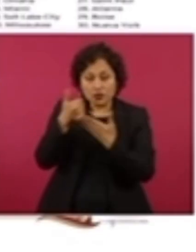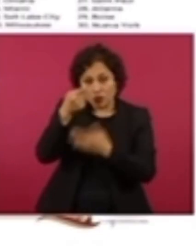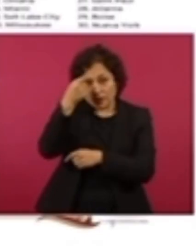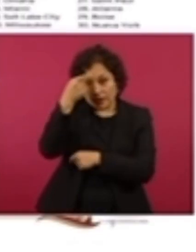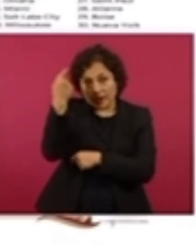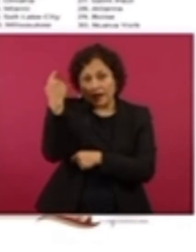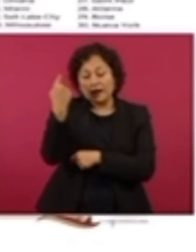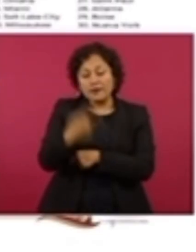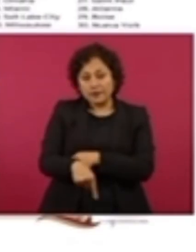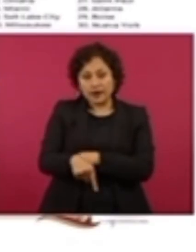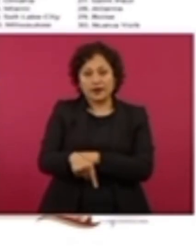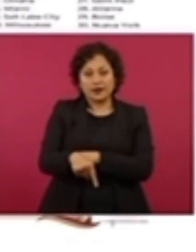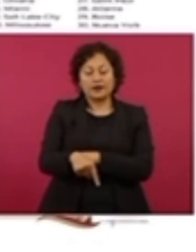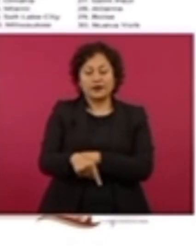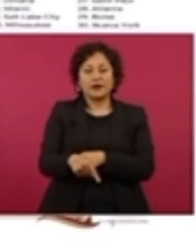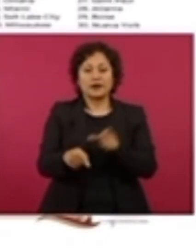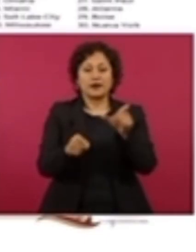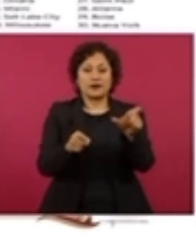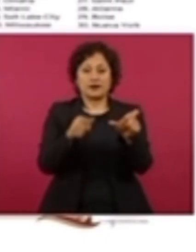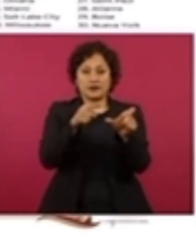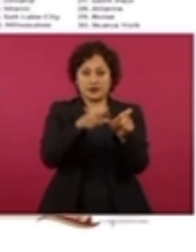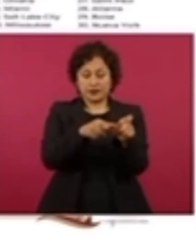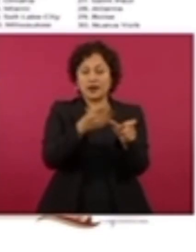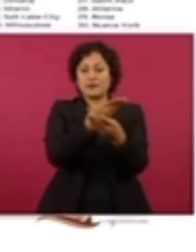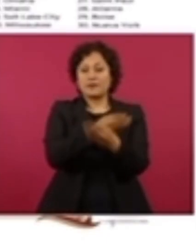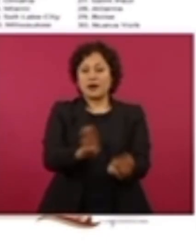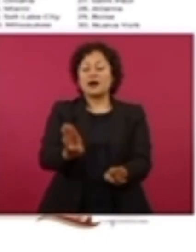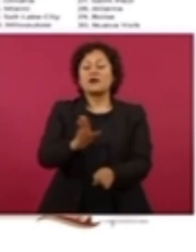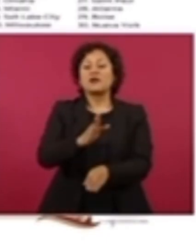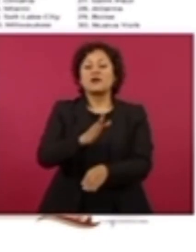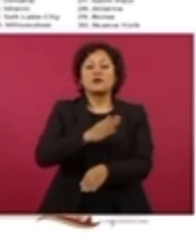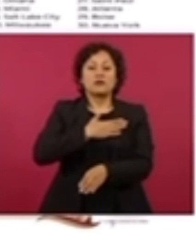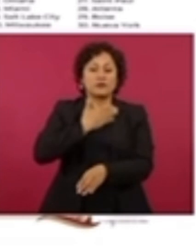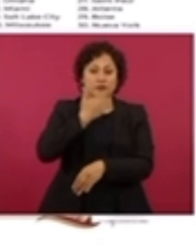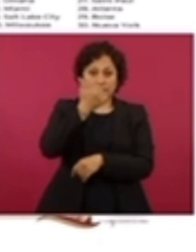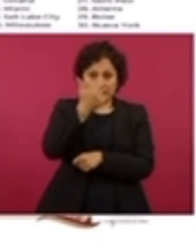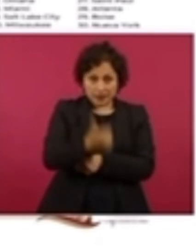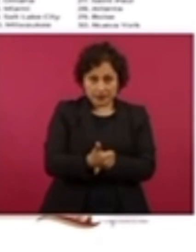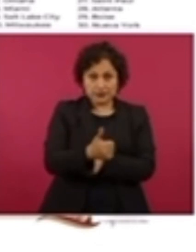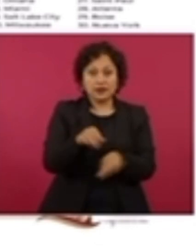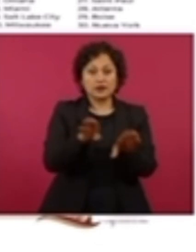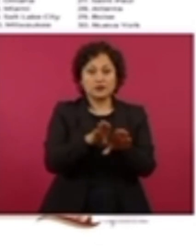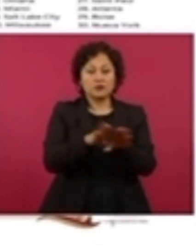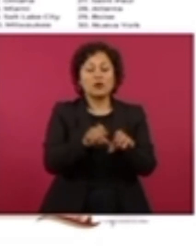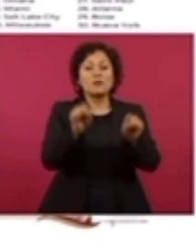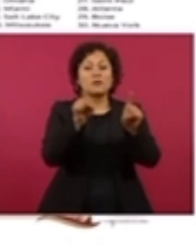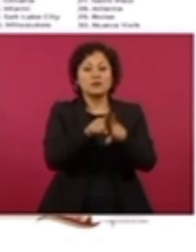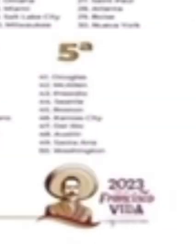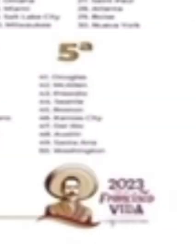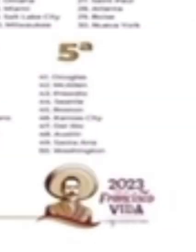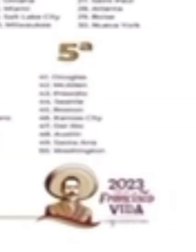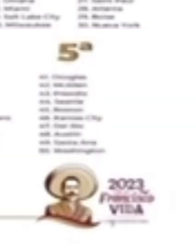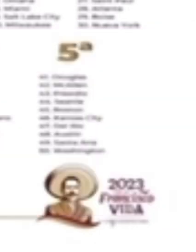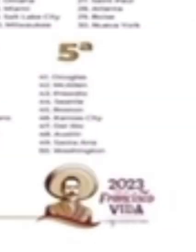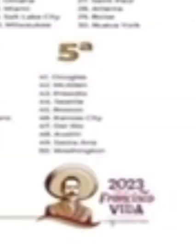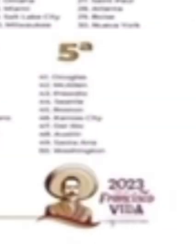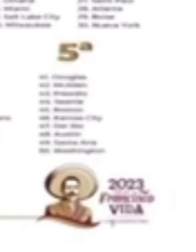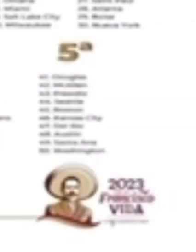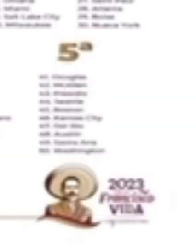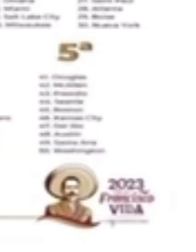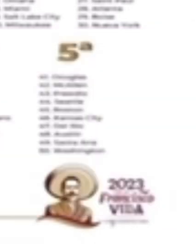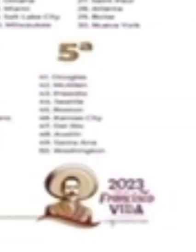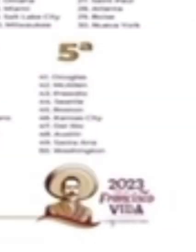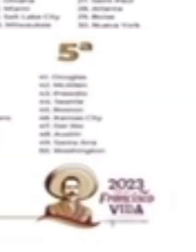La tarjeta financiera para el bienestar se entregue a través de los consulados en Estados Unidos. Nos falta